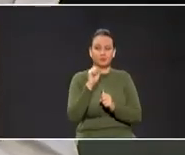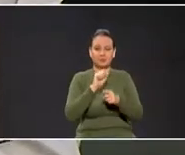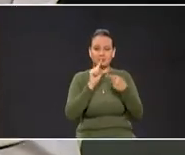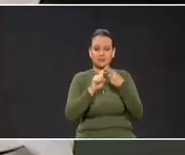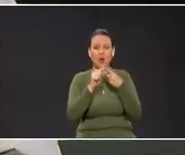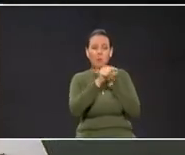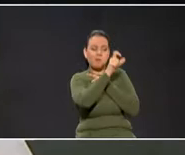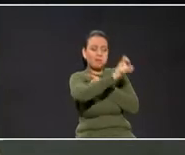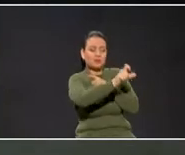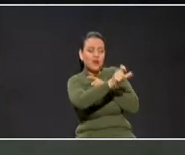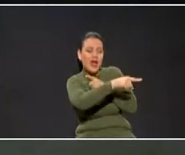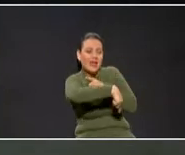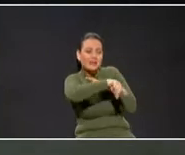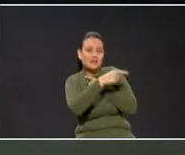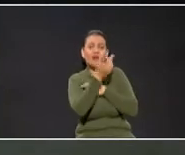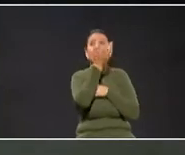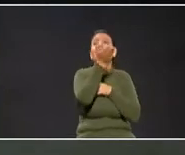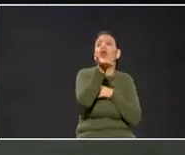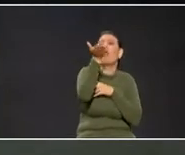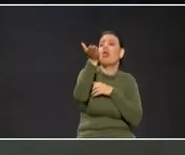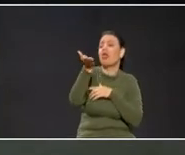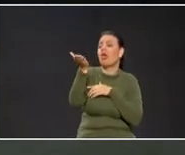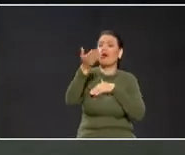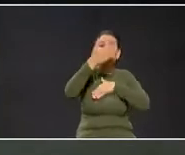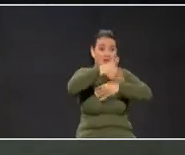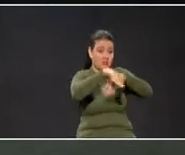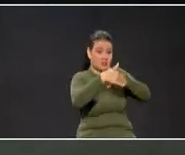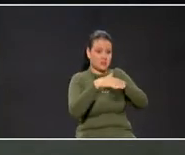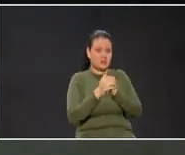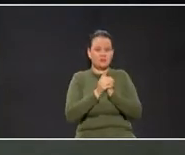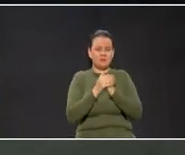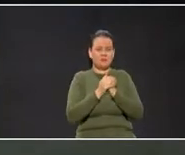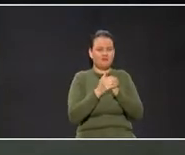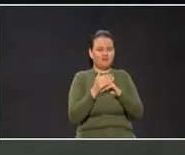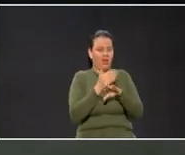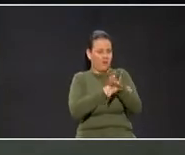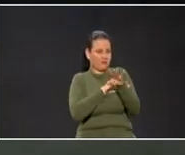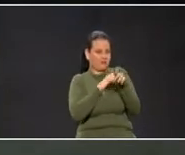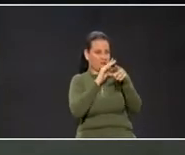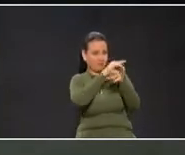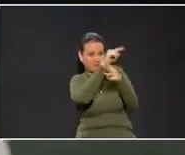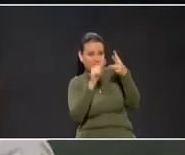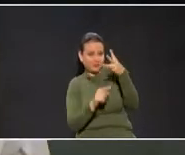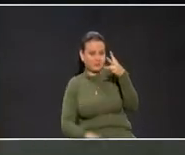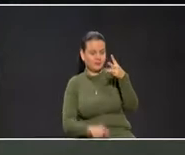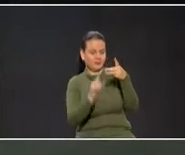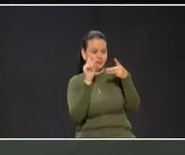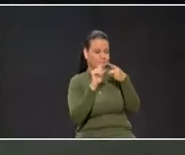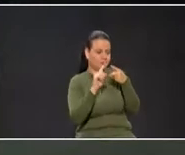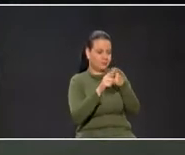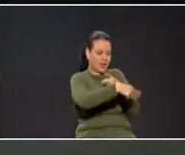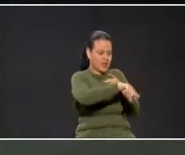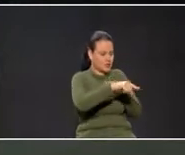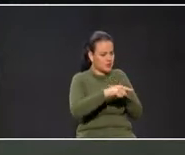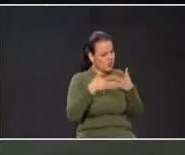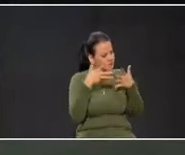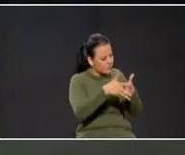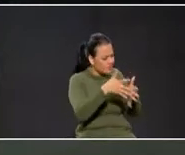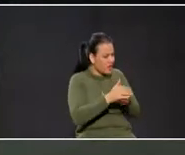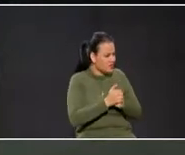de calle hay que enseñarles tres cosas fundamentales o no mirar a jesús como el señor